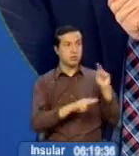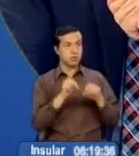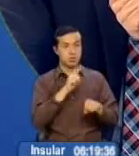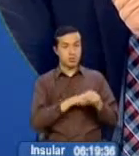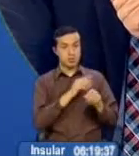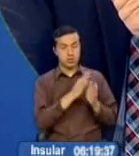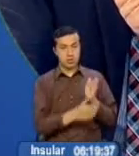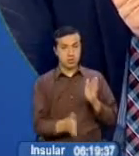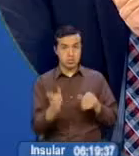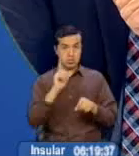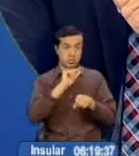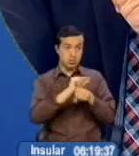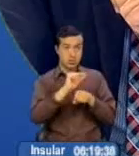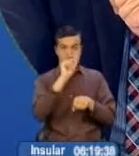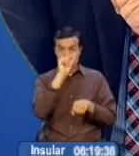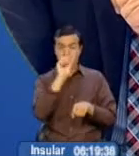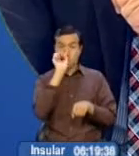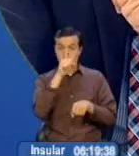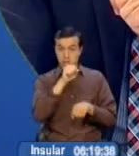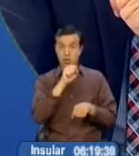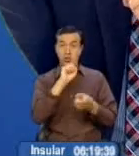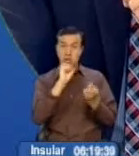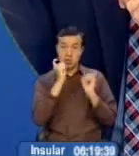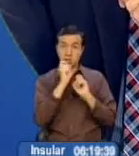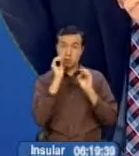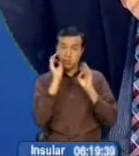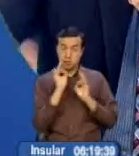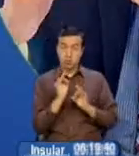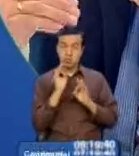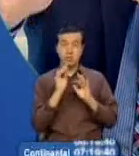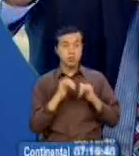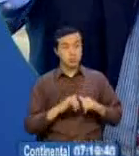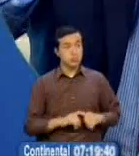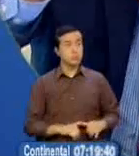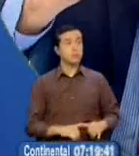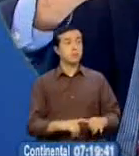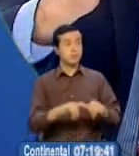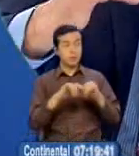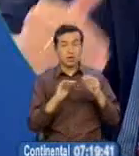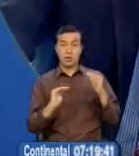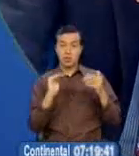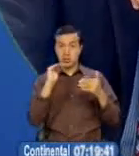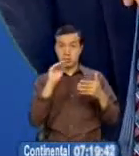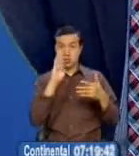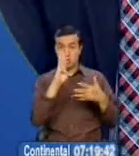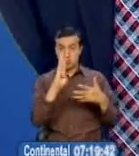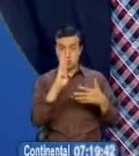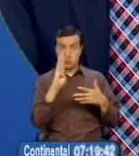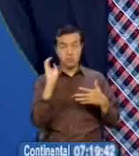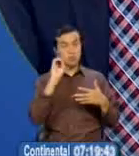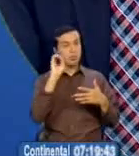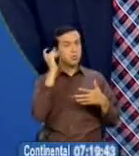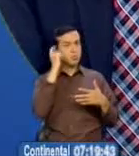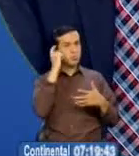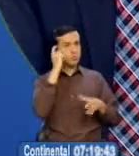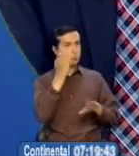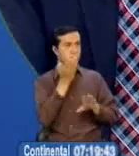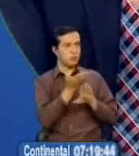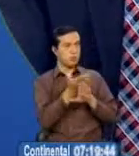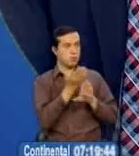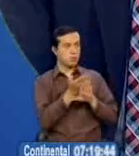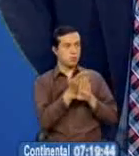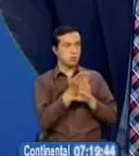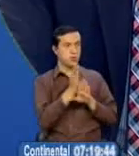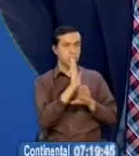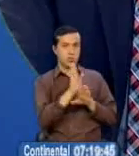le queda corto? ¿Es factible poder por lo menos mantenerse en la categoría B? ¿O usted propone a